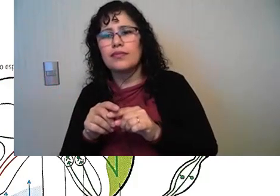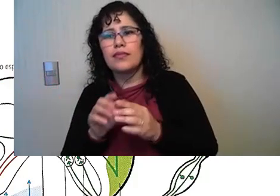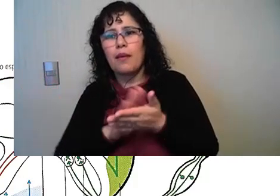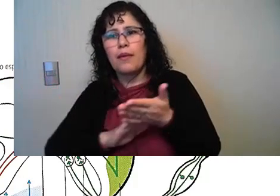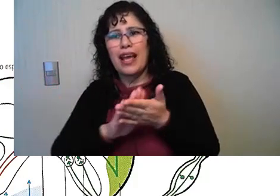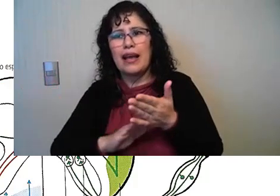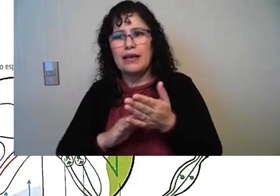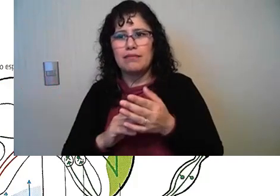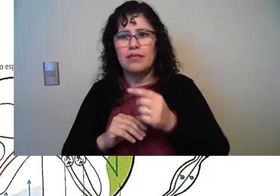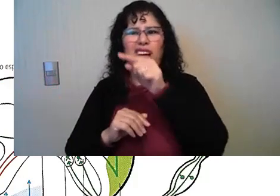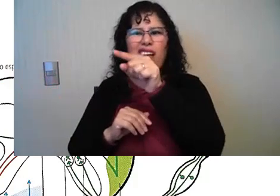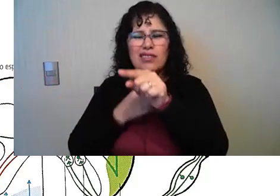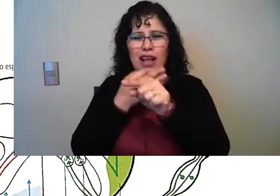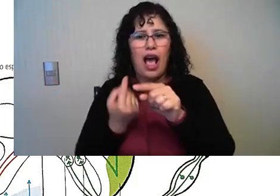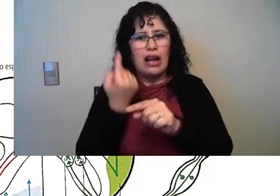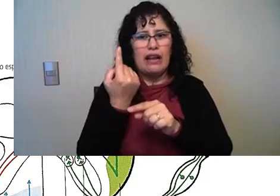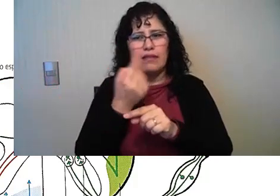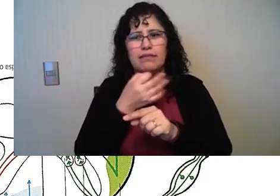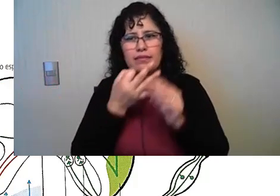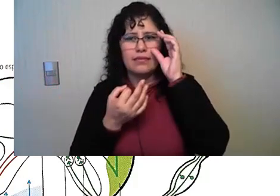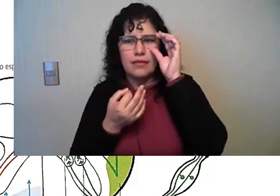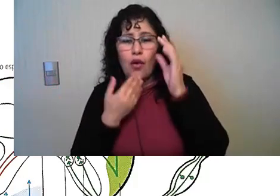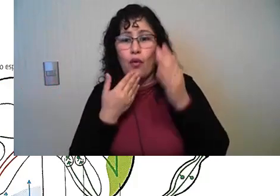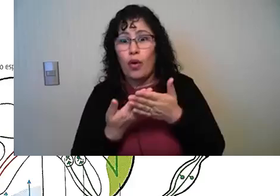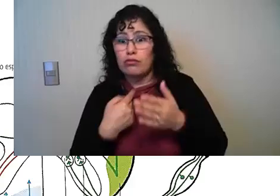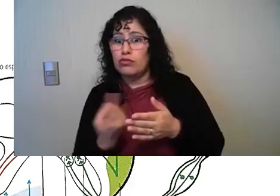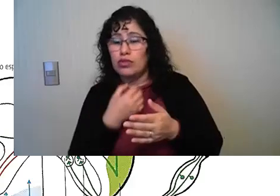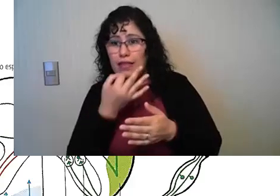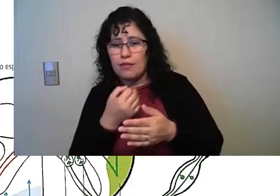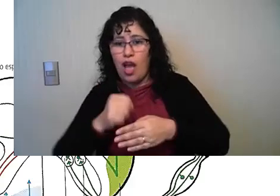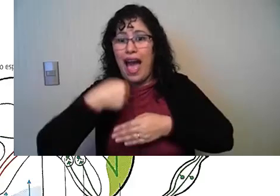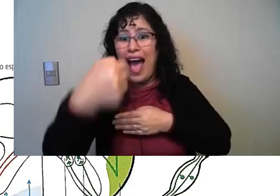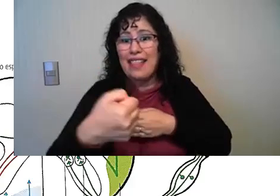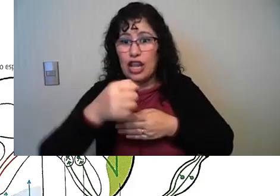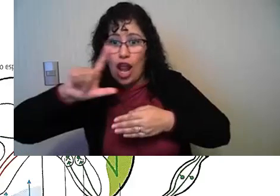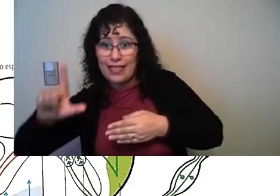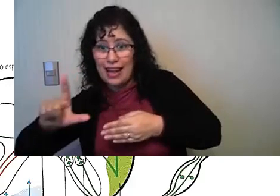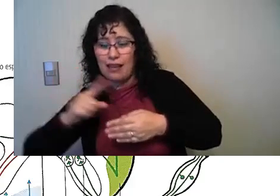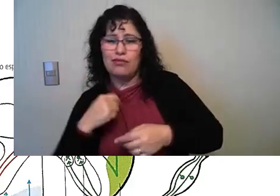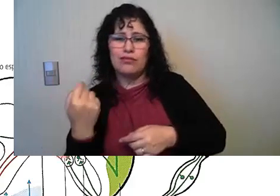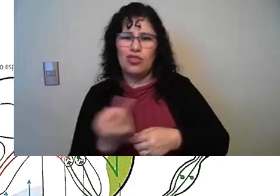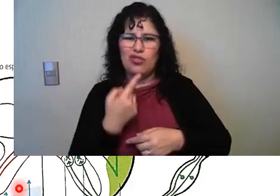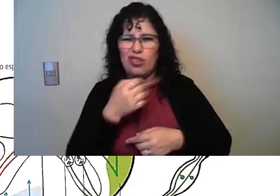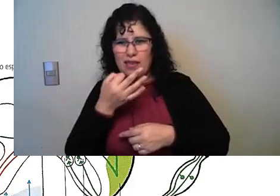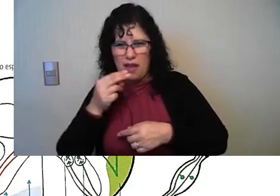y dolor, en este caso, y cuando hablamos sistema anterolateral también podríamos estar hablando de un fascículo. ¿Ya?